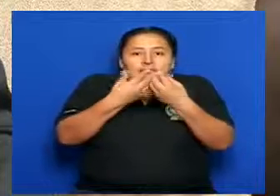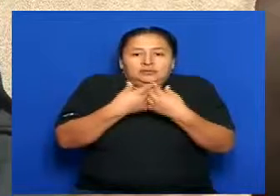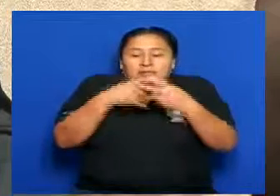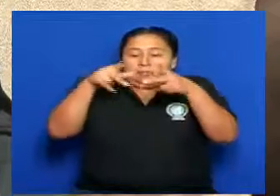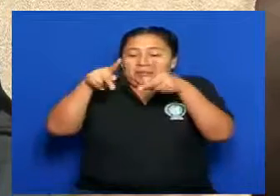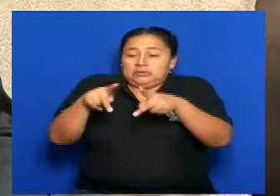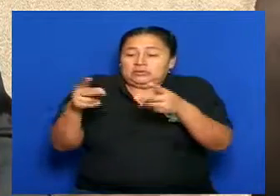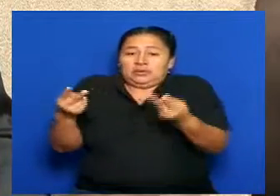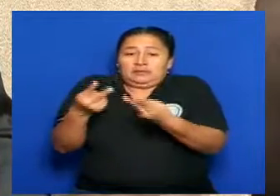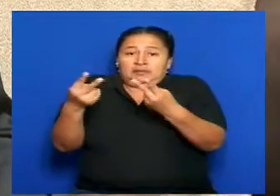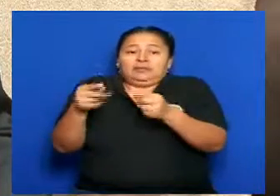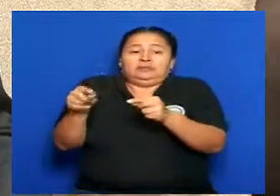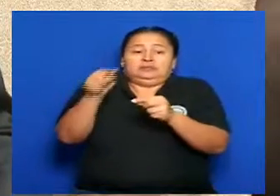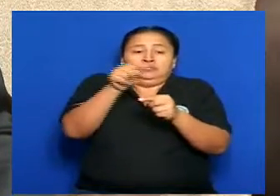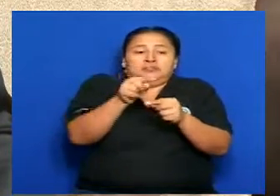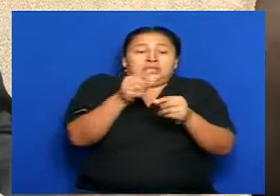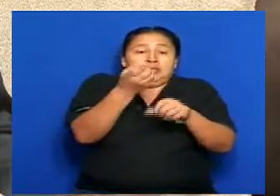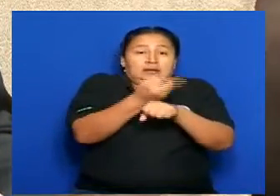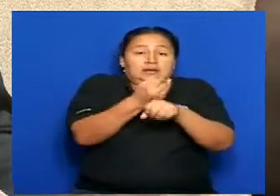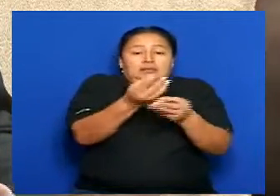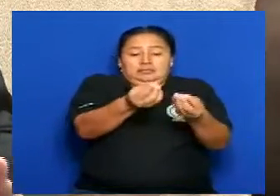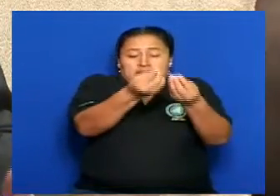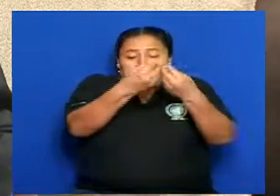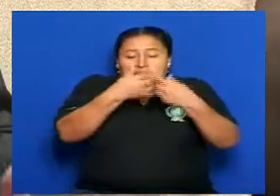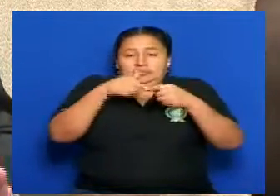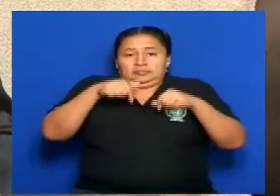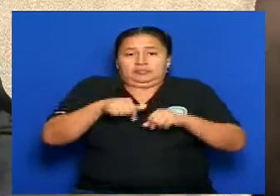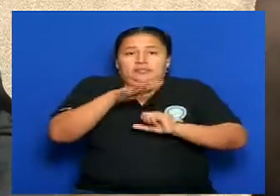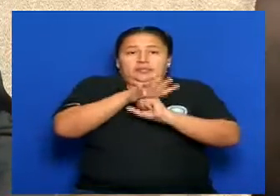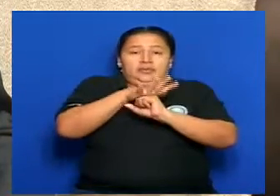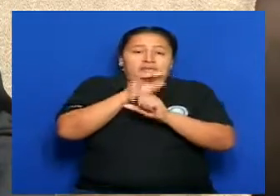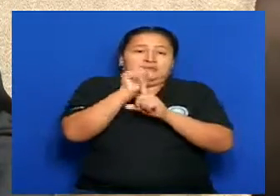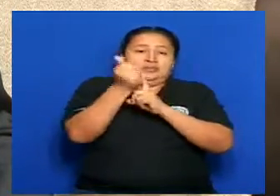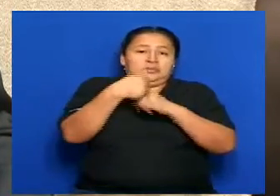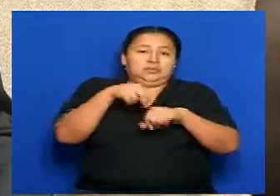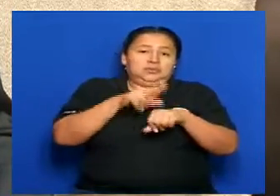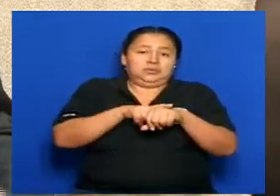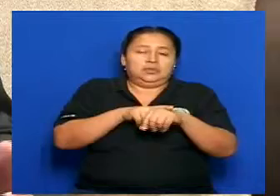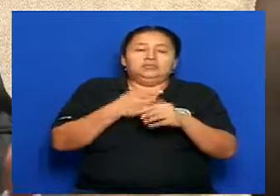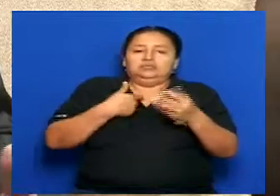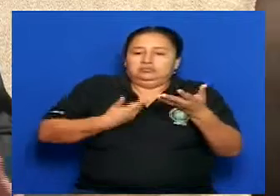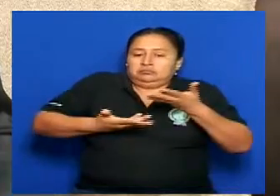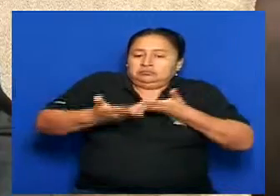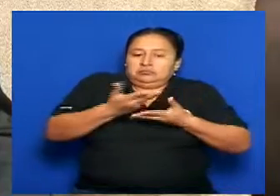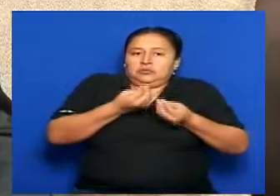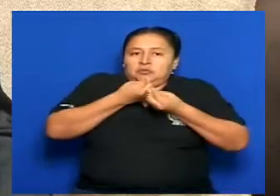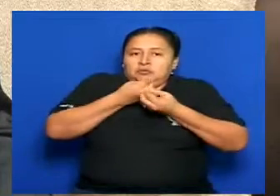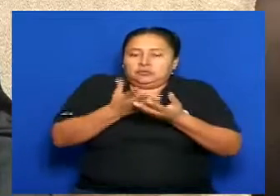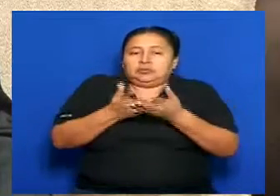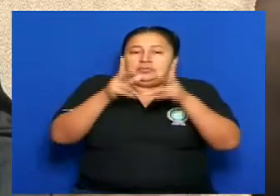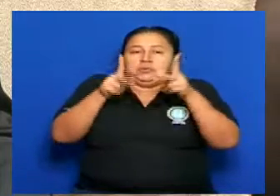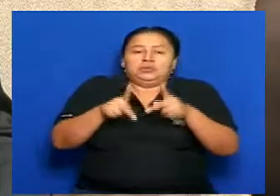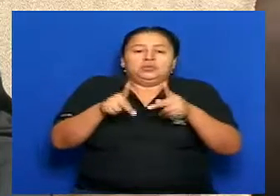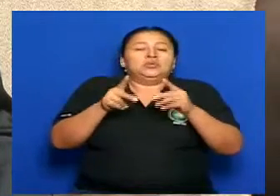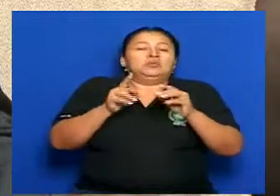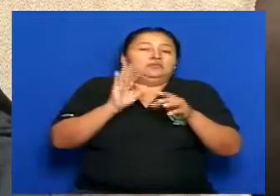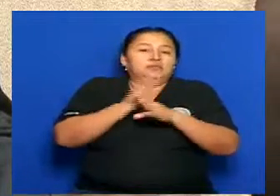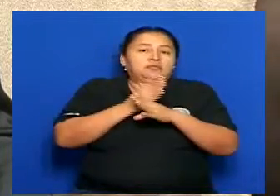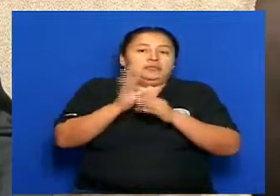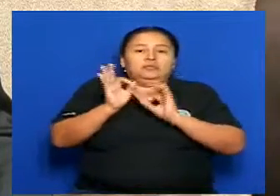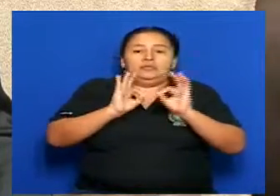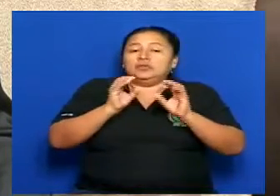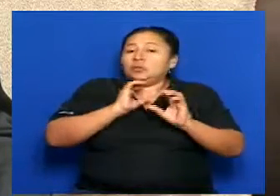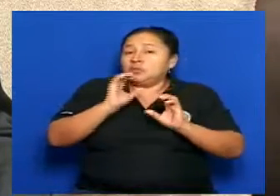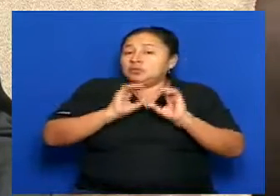hacia la asamblea nacional nosotros somos recibimos la información la compartimos la damos a conocer a los medios de comunicación y